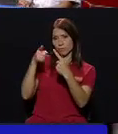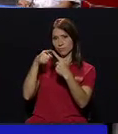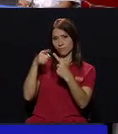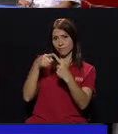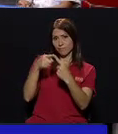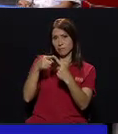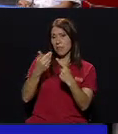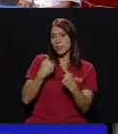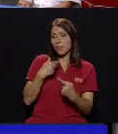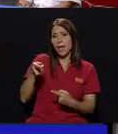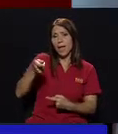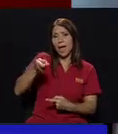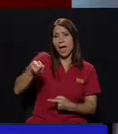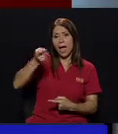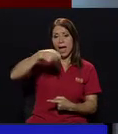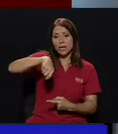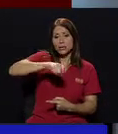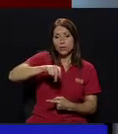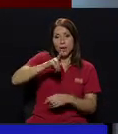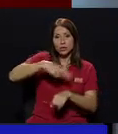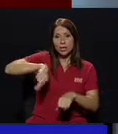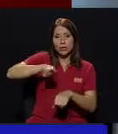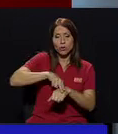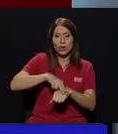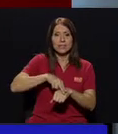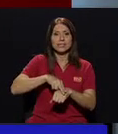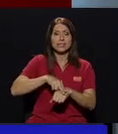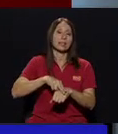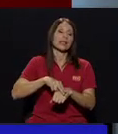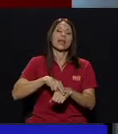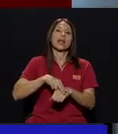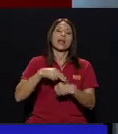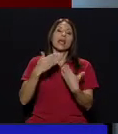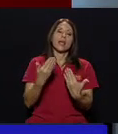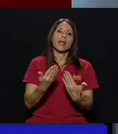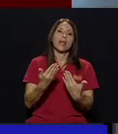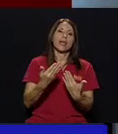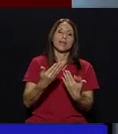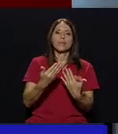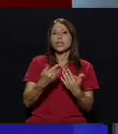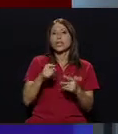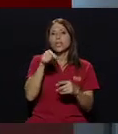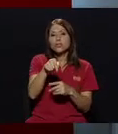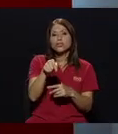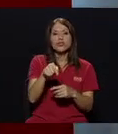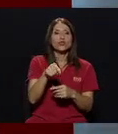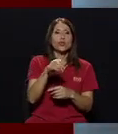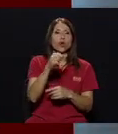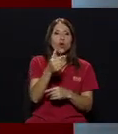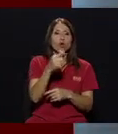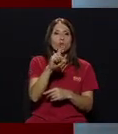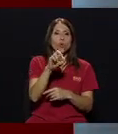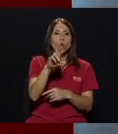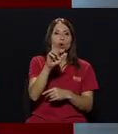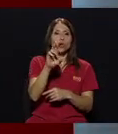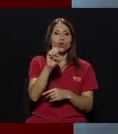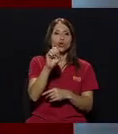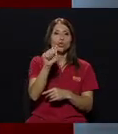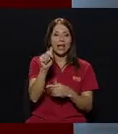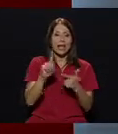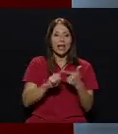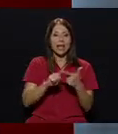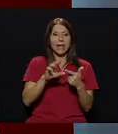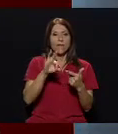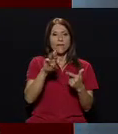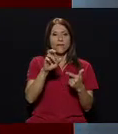es una fuente de azúcares naturales, glucosa y fructosa principalmente, que son azúcares de sangre, son azúcares que no tenemos que